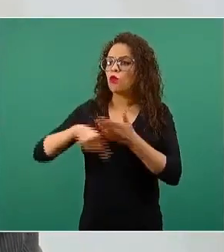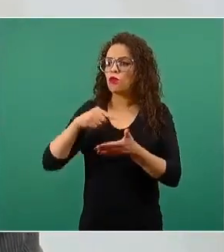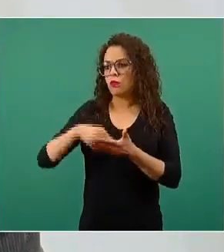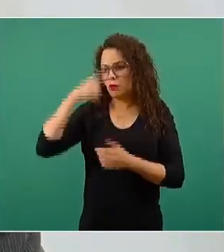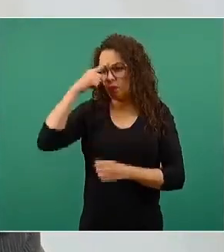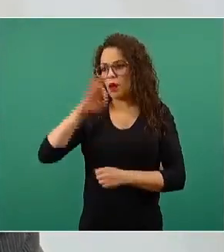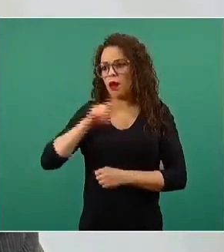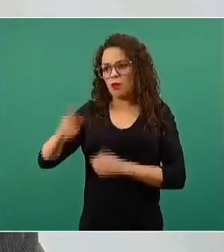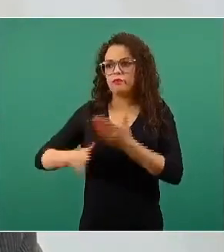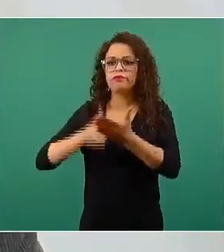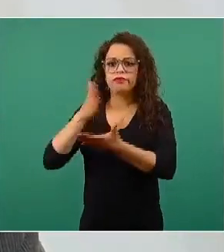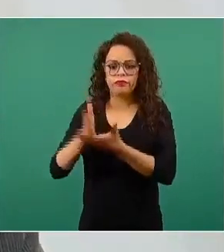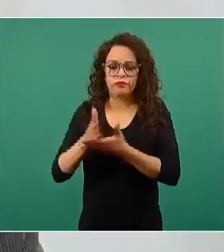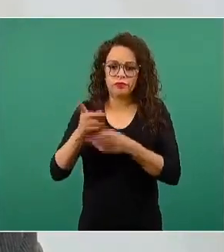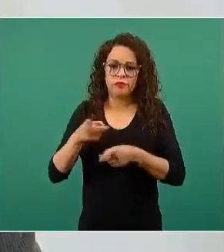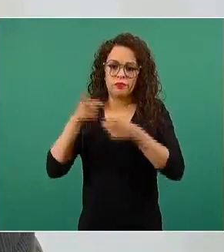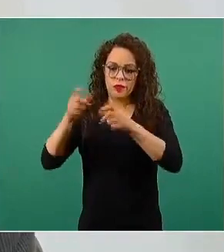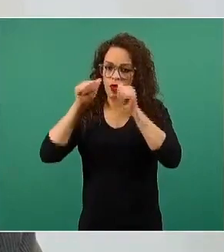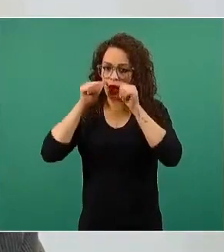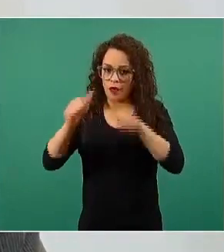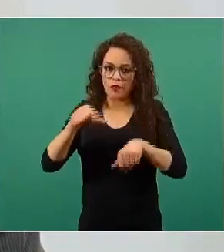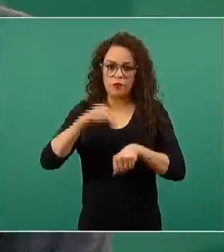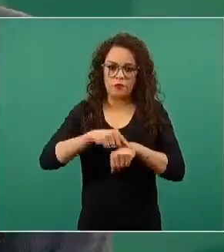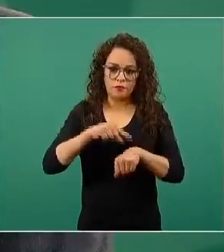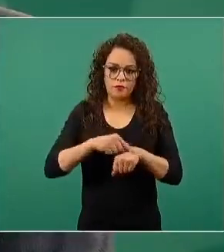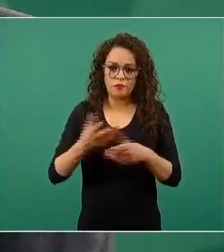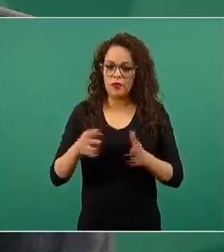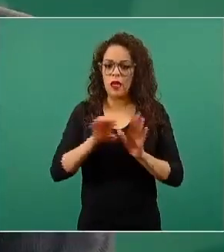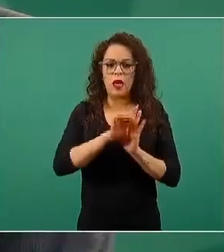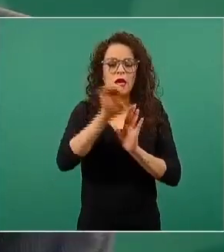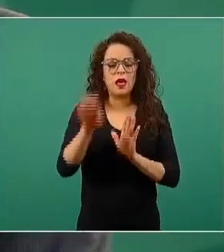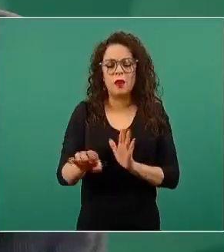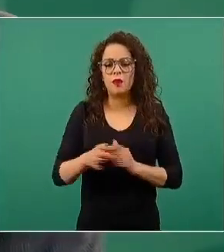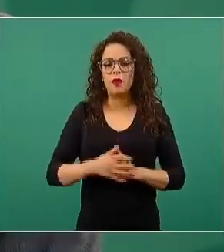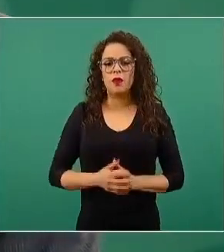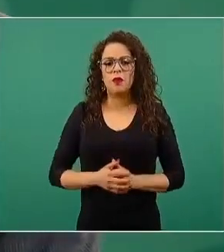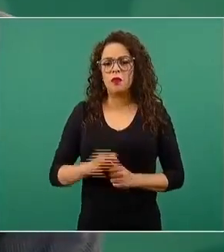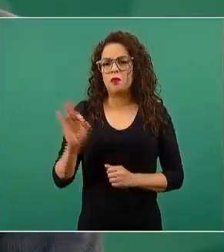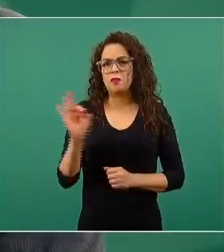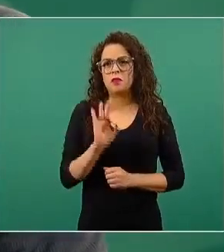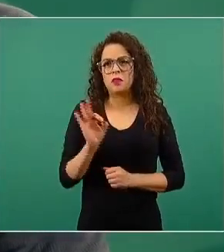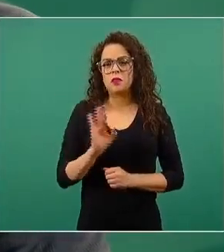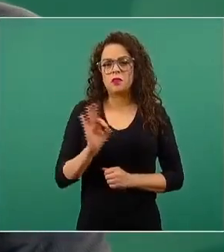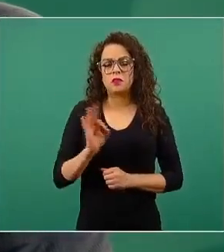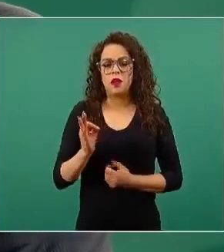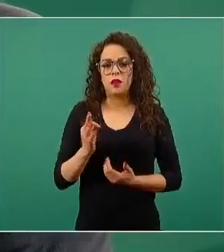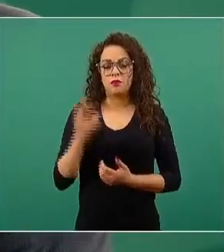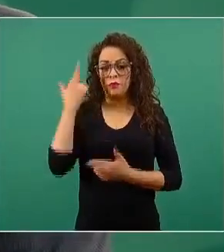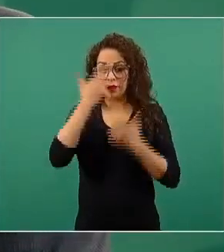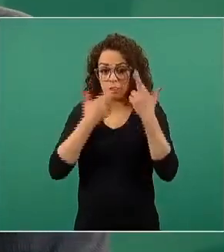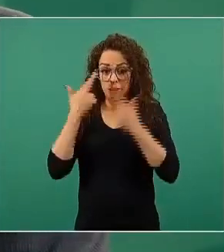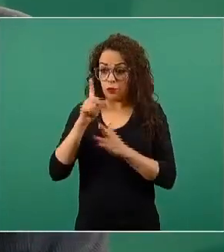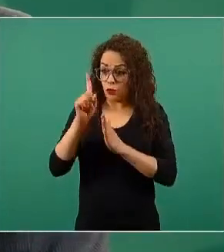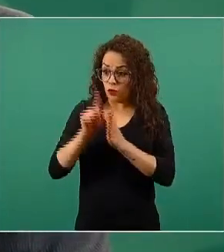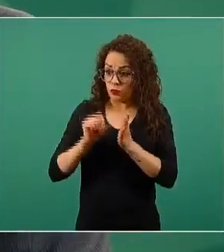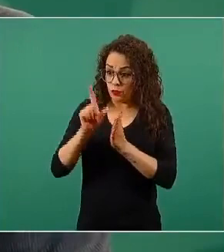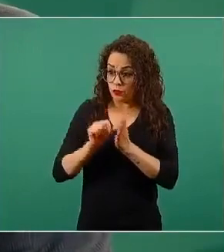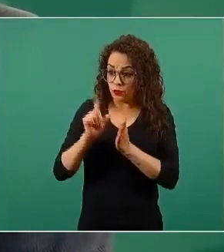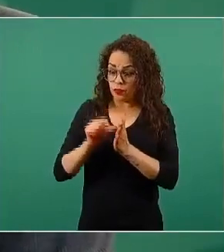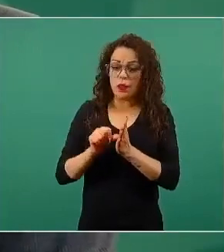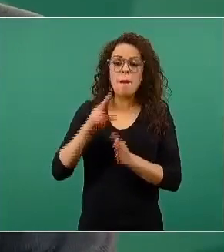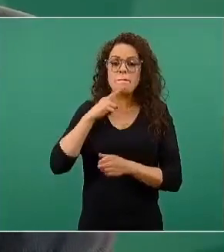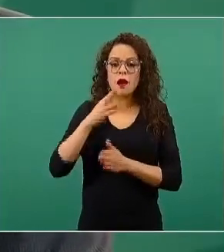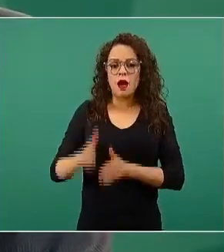otras opciones para atenderse con esquemas, por ejemplo, en vez de tener un seguimiento mensual, tener un seguimiento